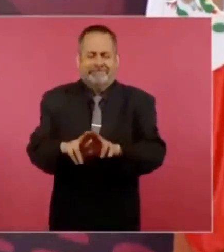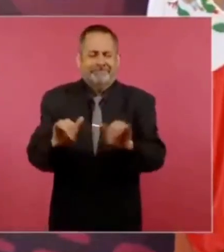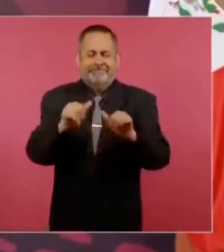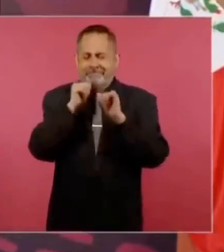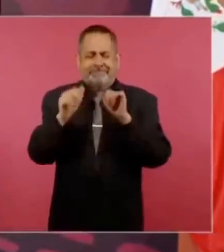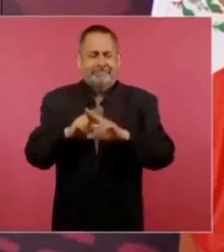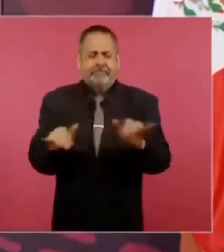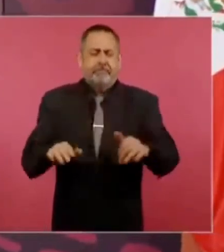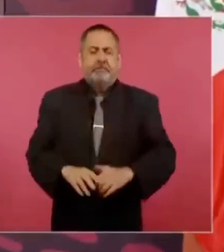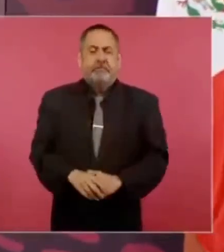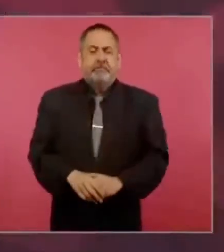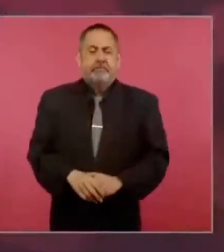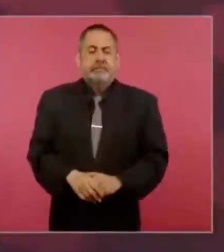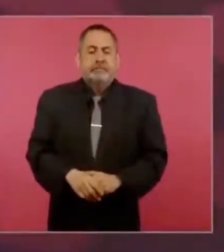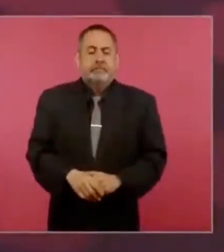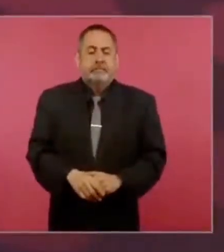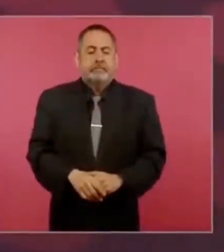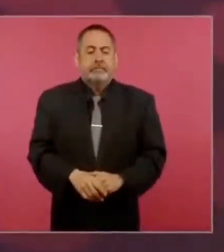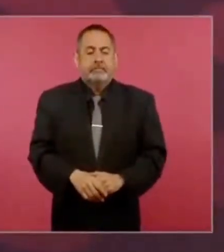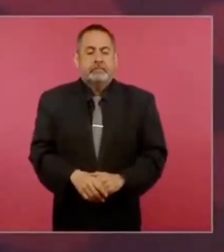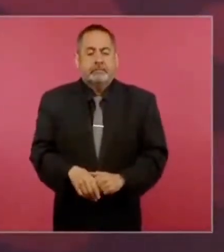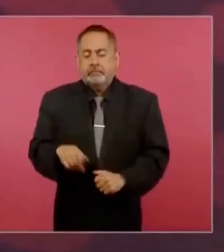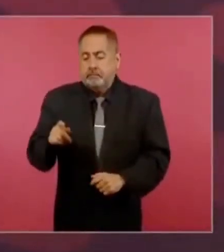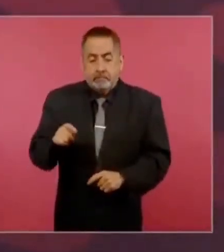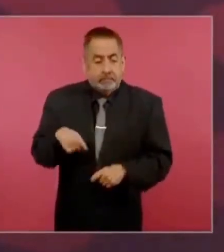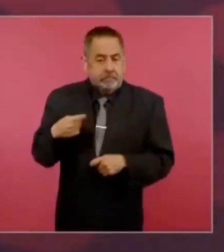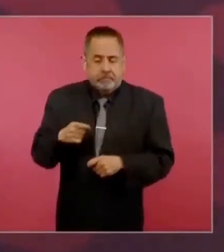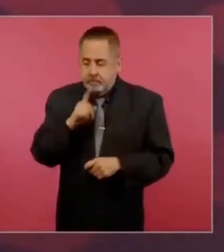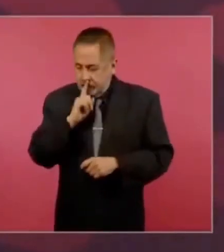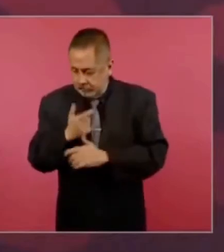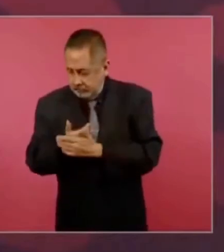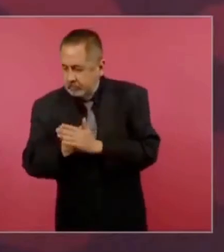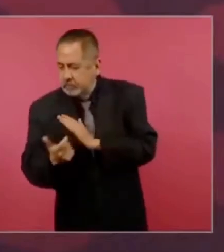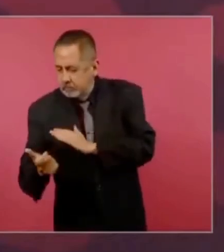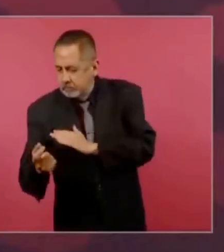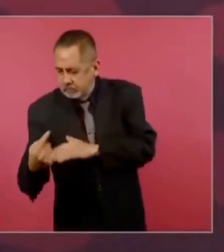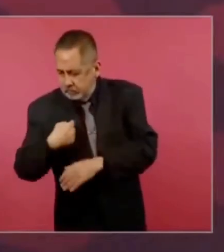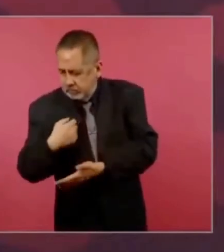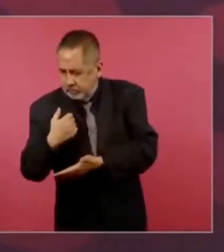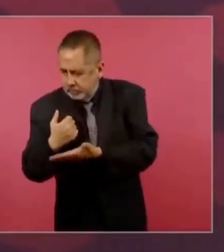nada, no les entregamos